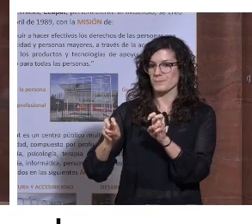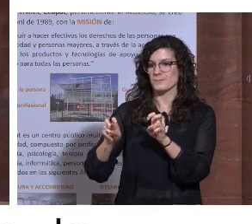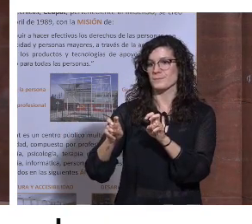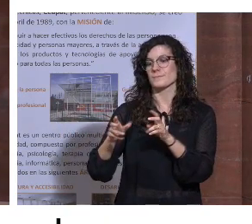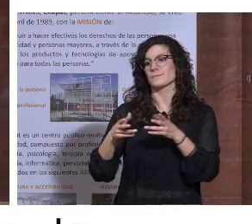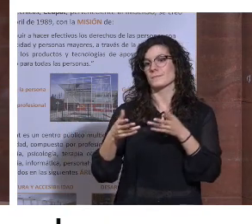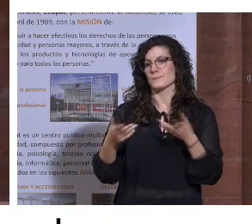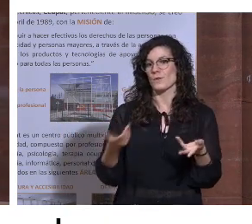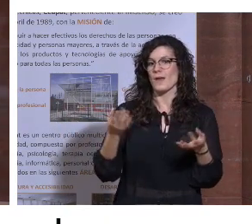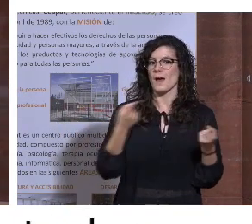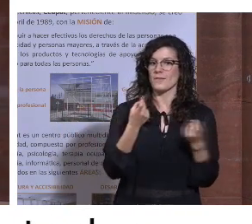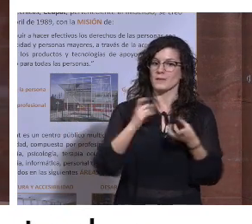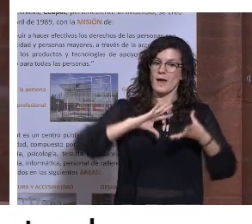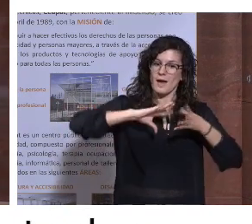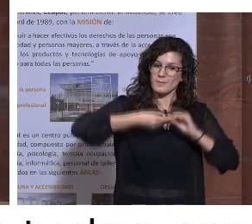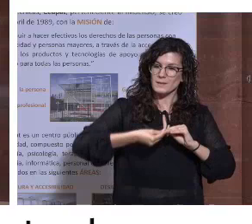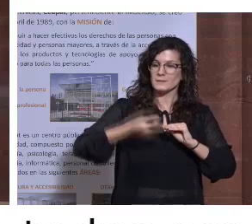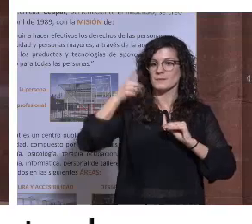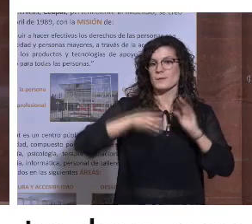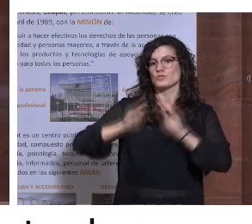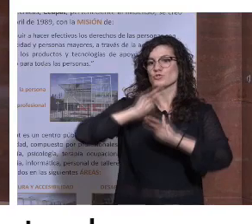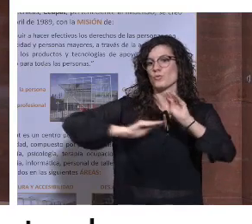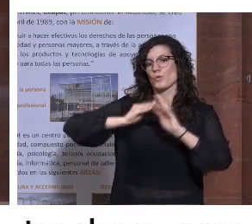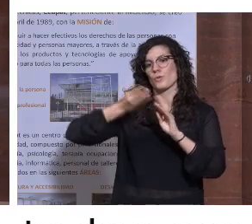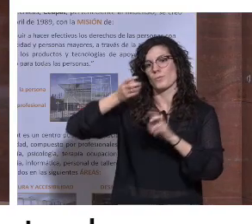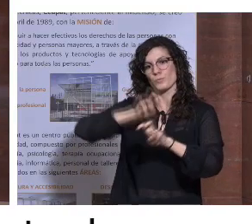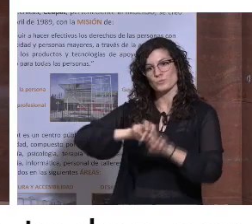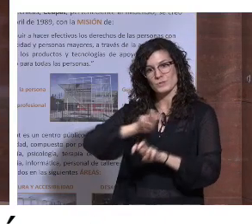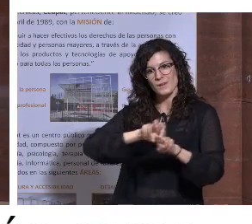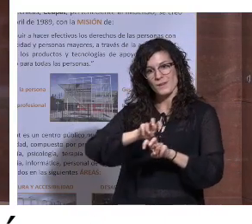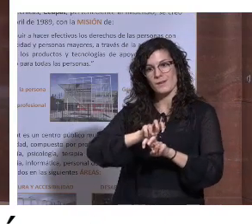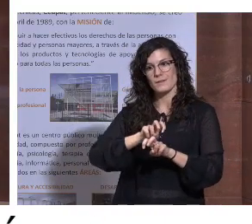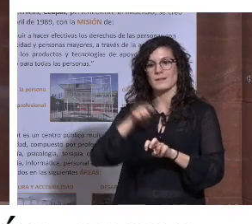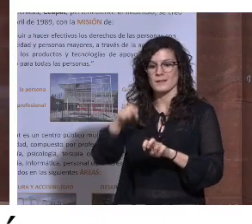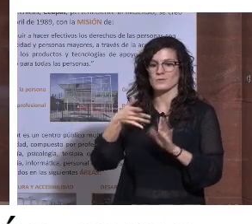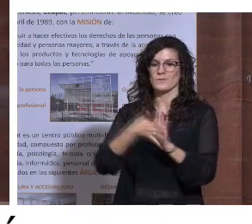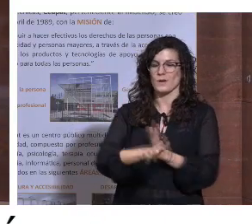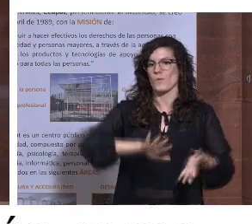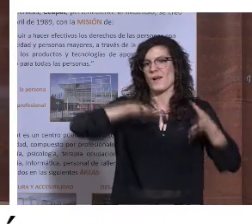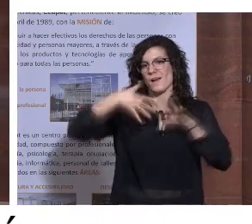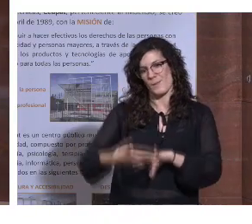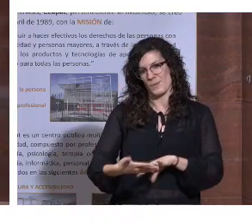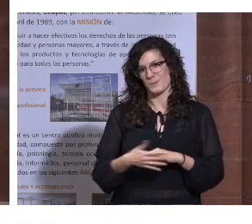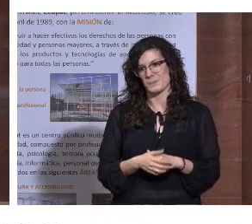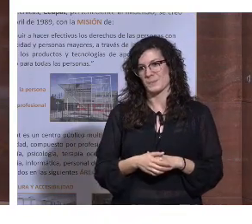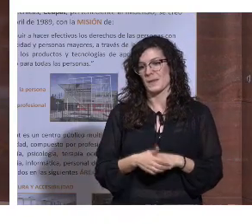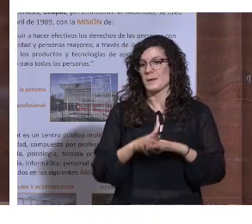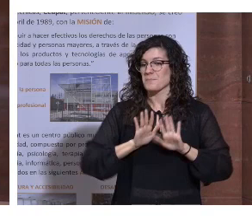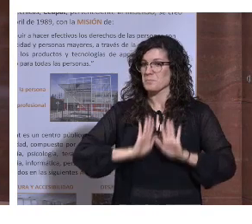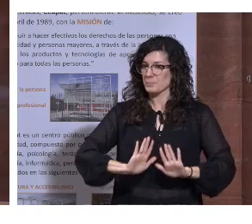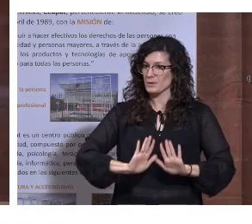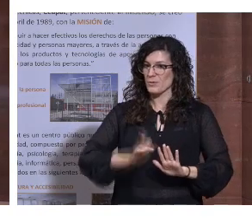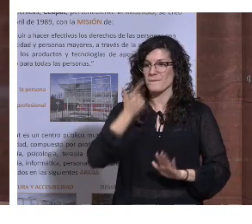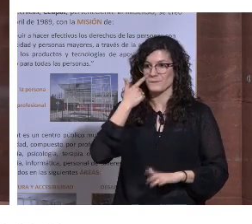Y el adaptarse, el buscar soluciones a todas esas innovaciones, supone un cambio y otra mentalidad. Pero aún así, fijaros,